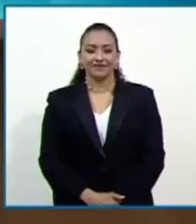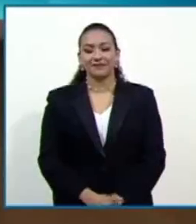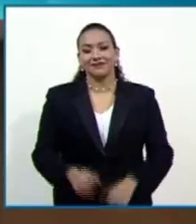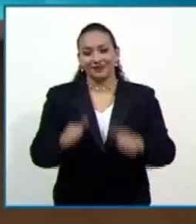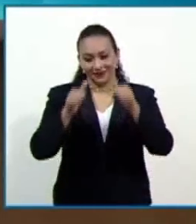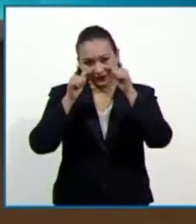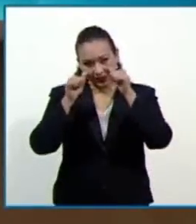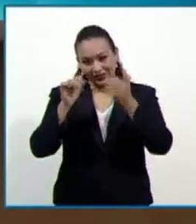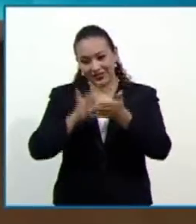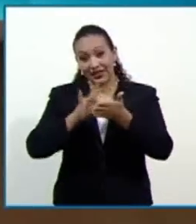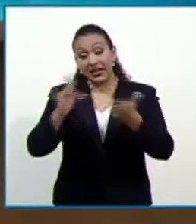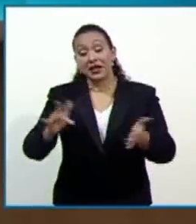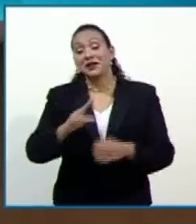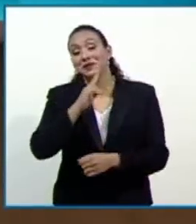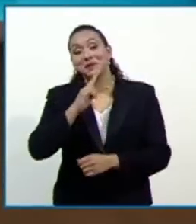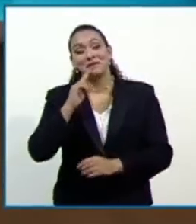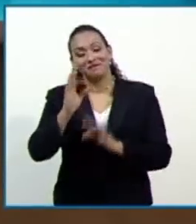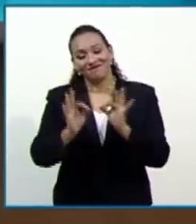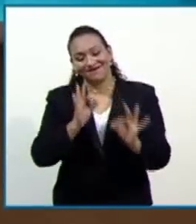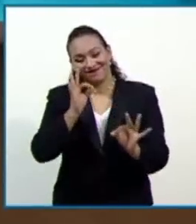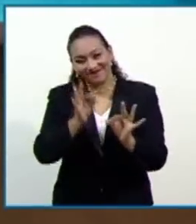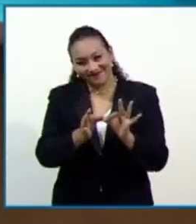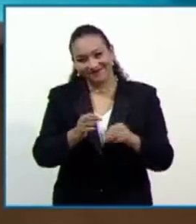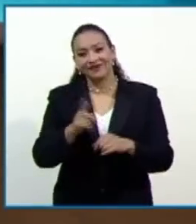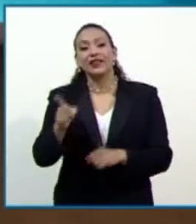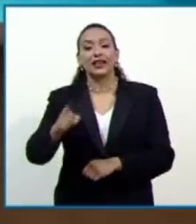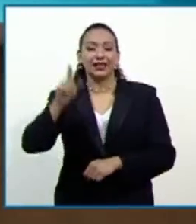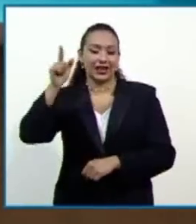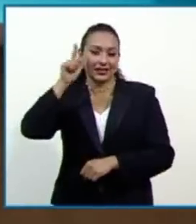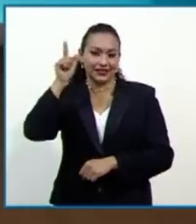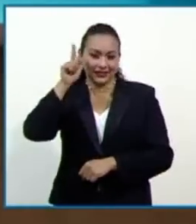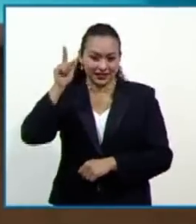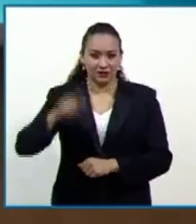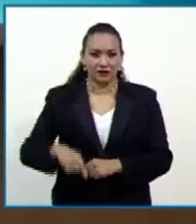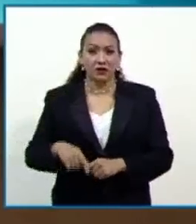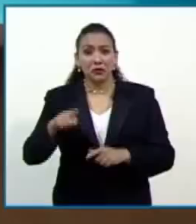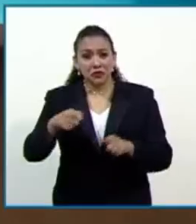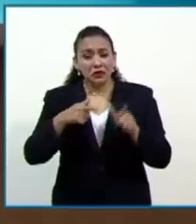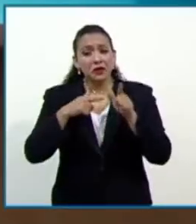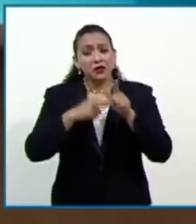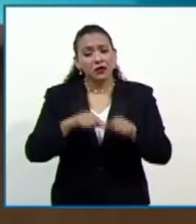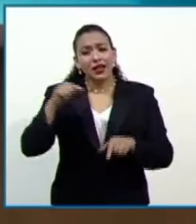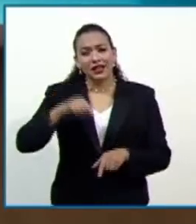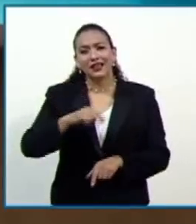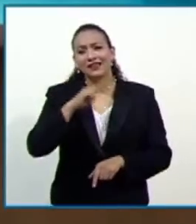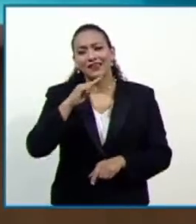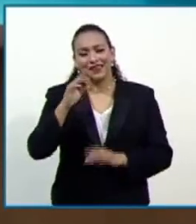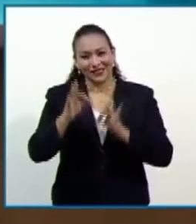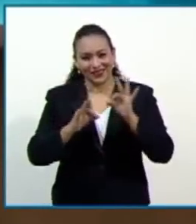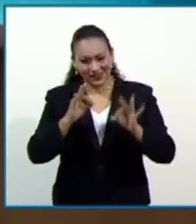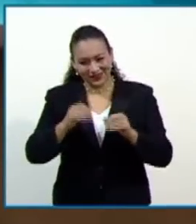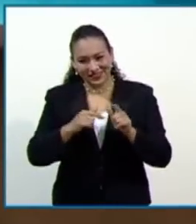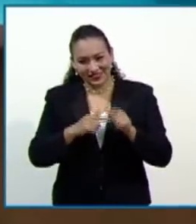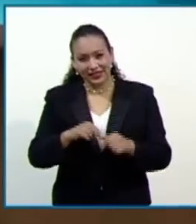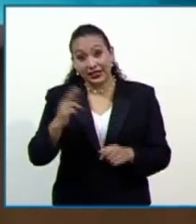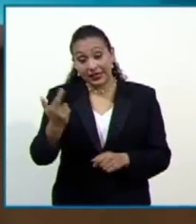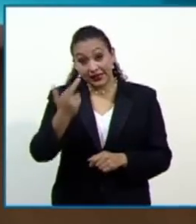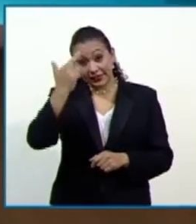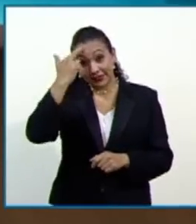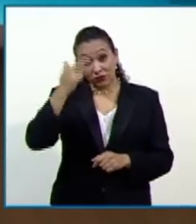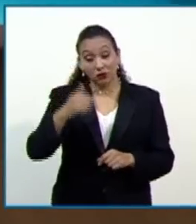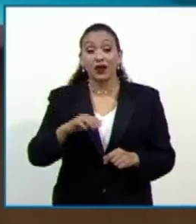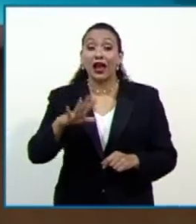Muchas gracias, Rosy, y así concluimos esta emisión. Soy Laura Murillo. Manténgase en nuestra señal y recuerde seguir nuestro